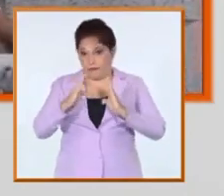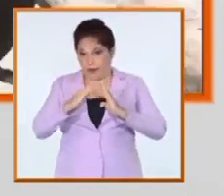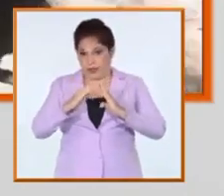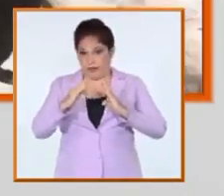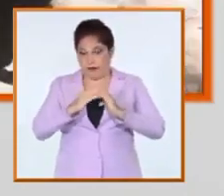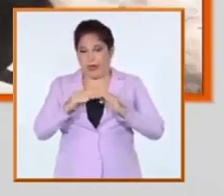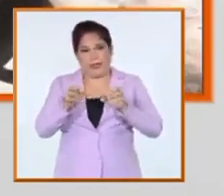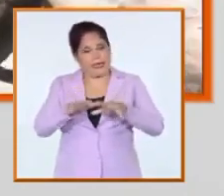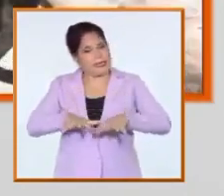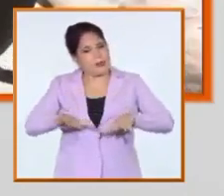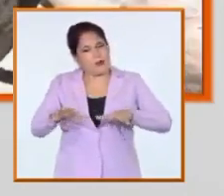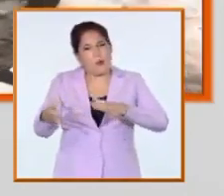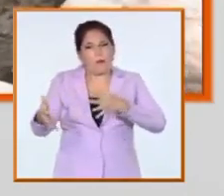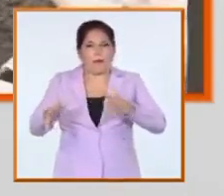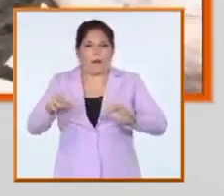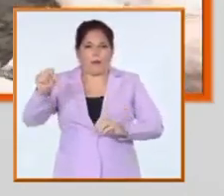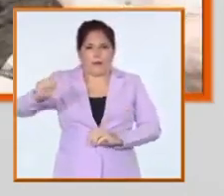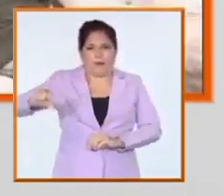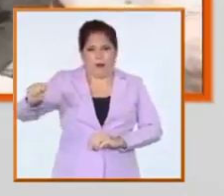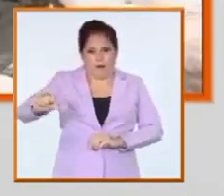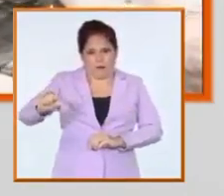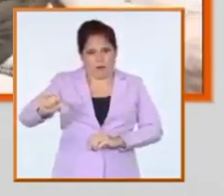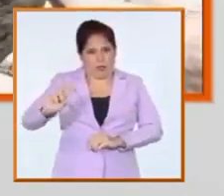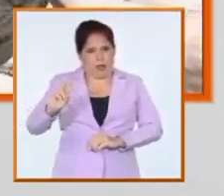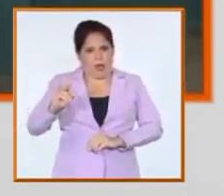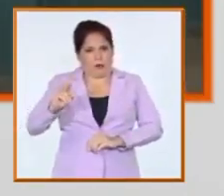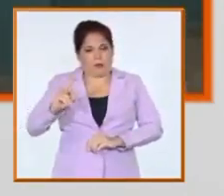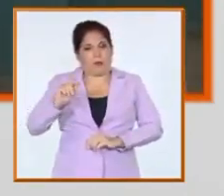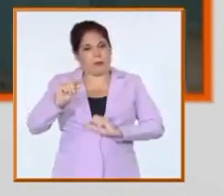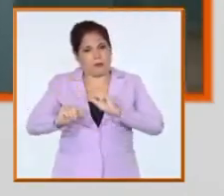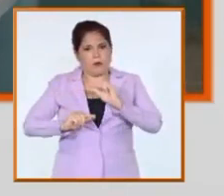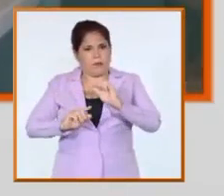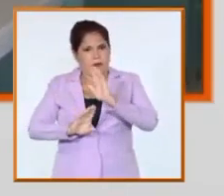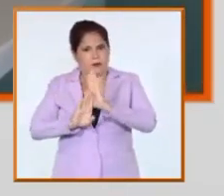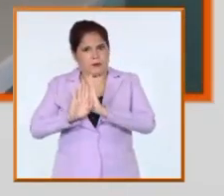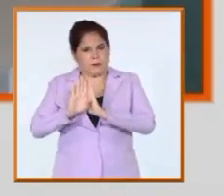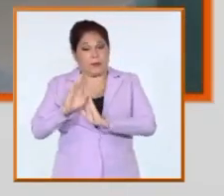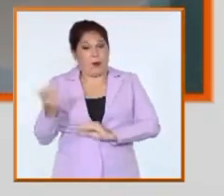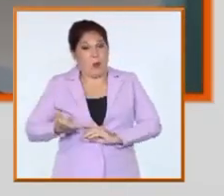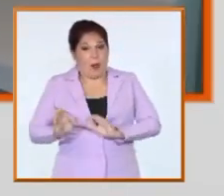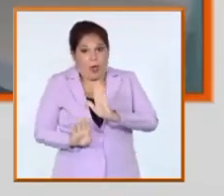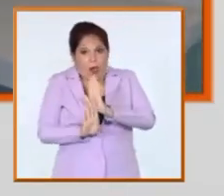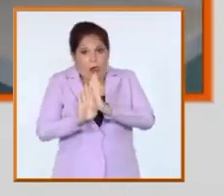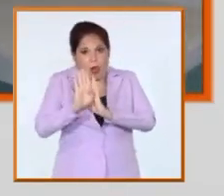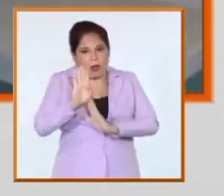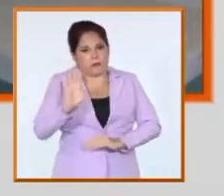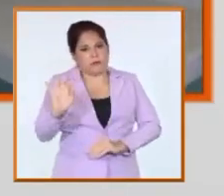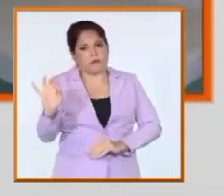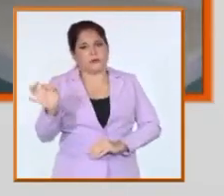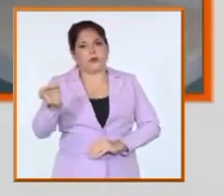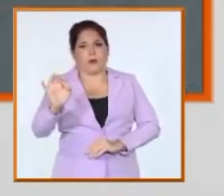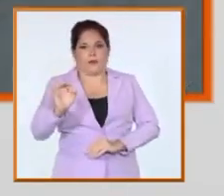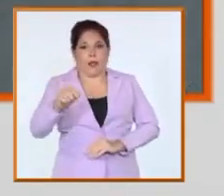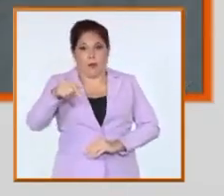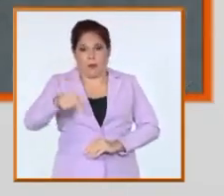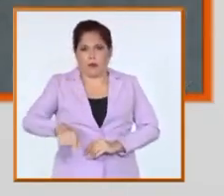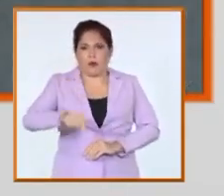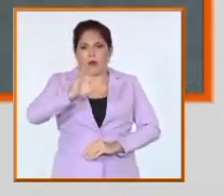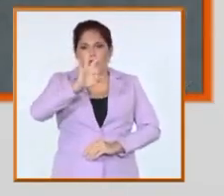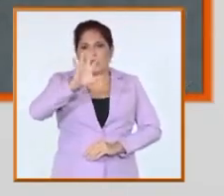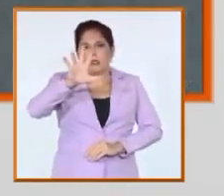una situación de regular y mal estado ha evolucionado pero no a la velocidad que que queríamos Y tenemos